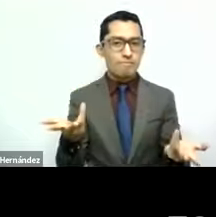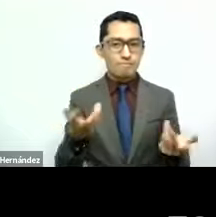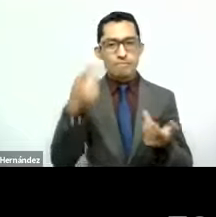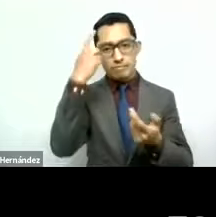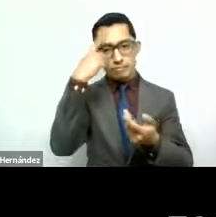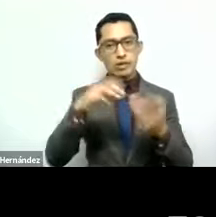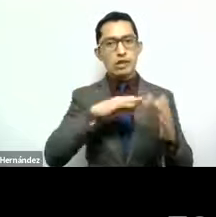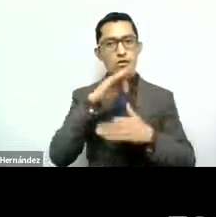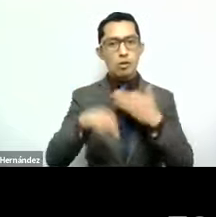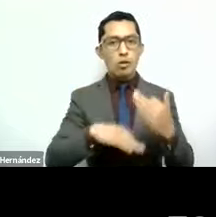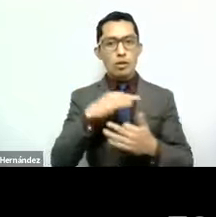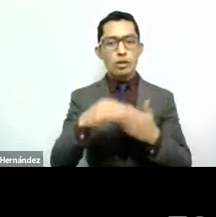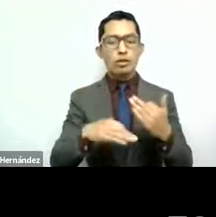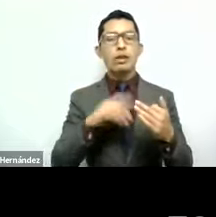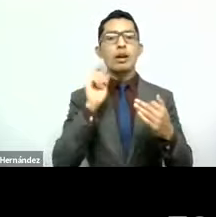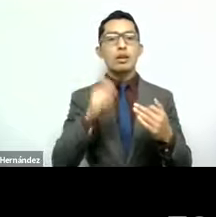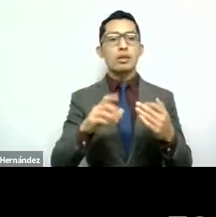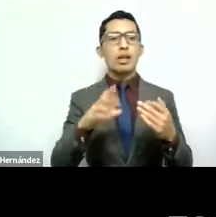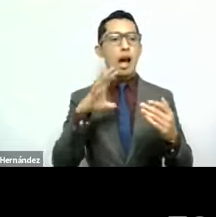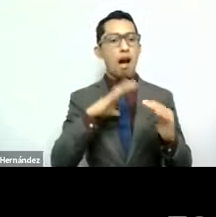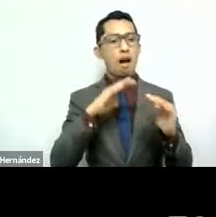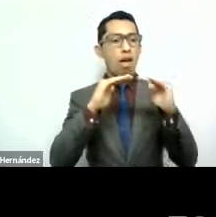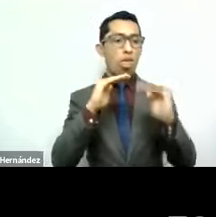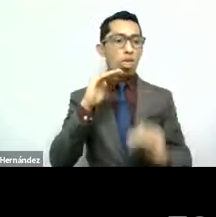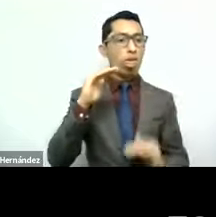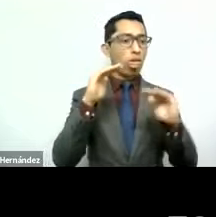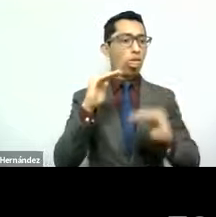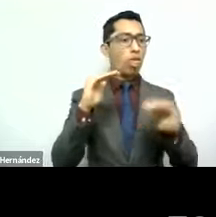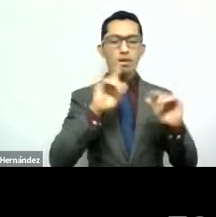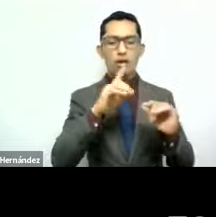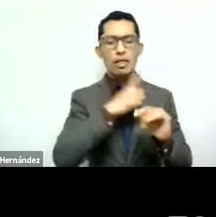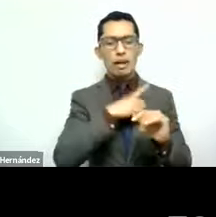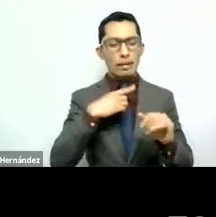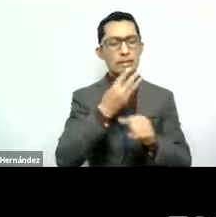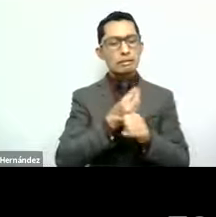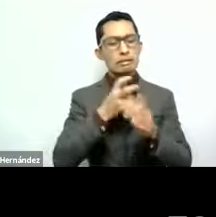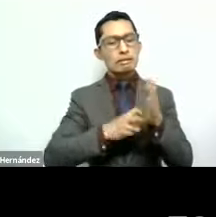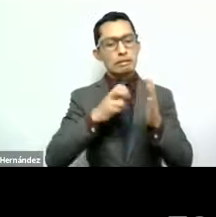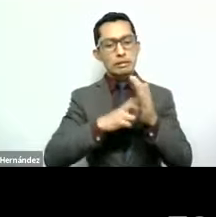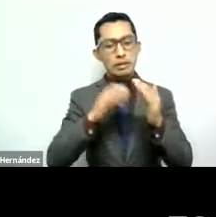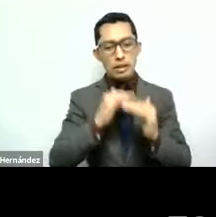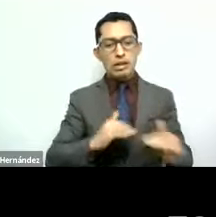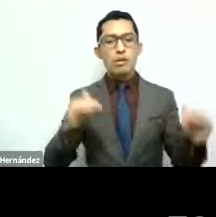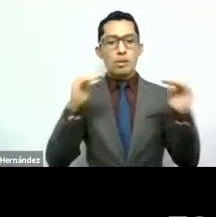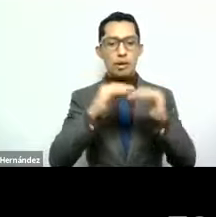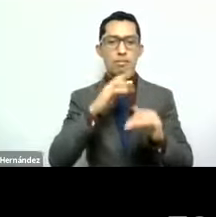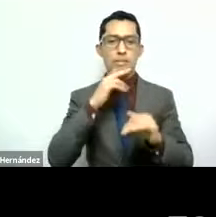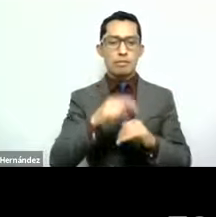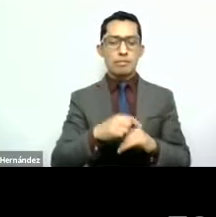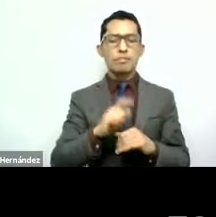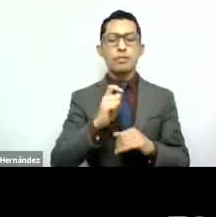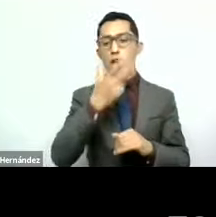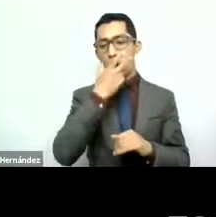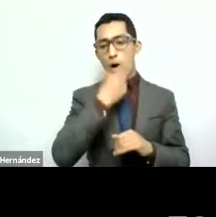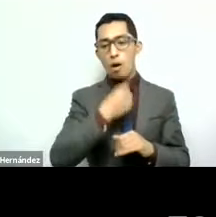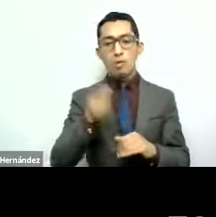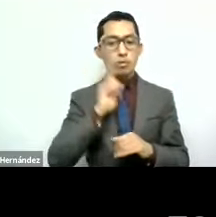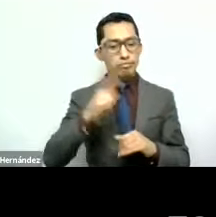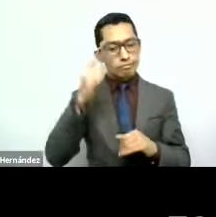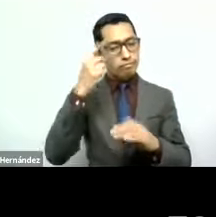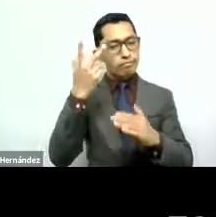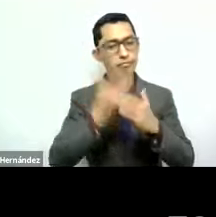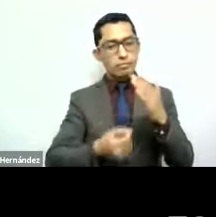manera reducir esas brechas existentes. Entonces surge la perspectiva de género como un mecanismo